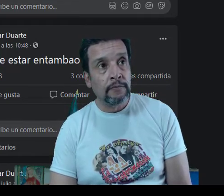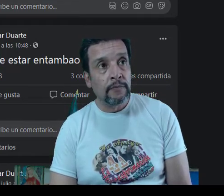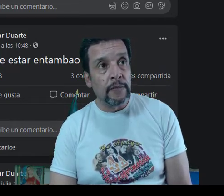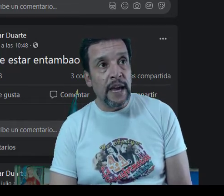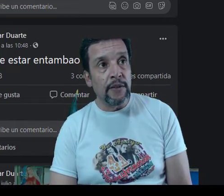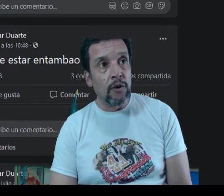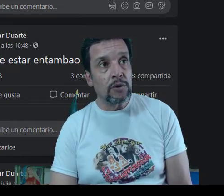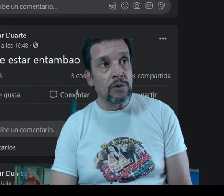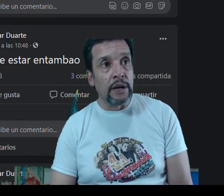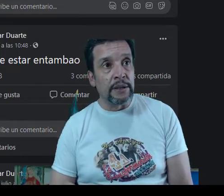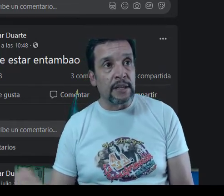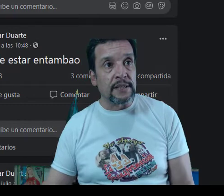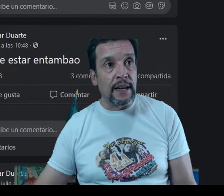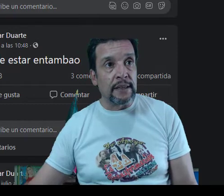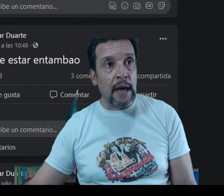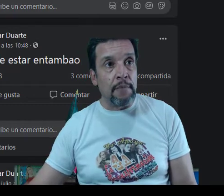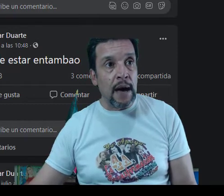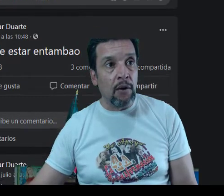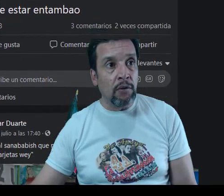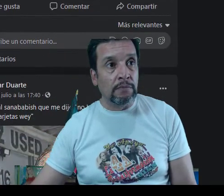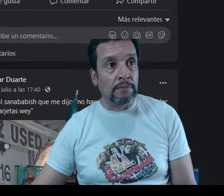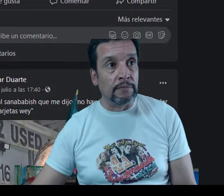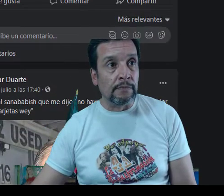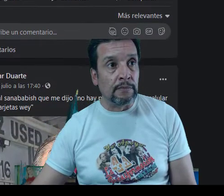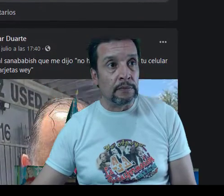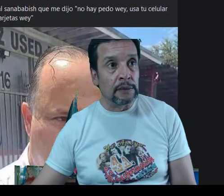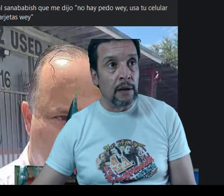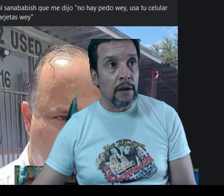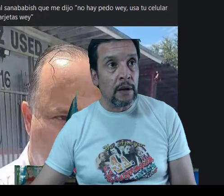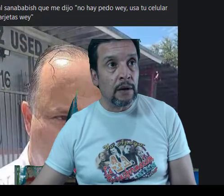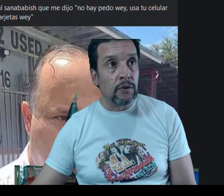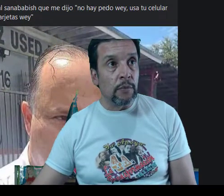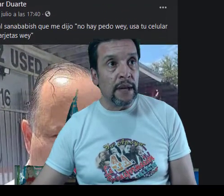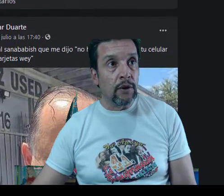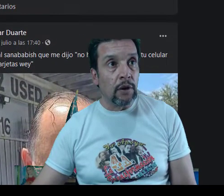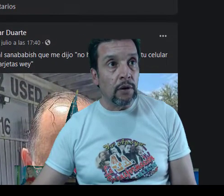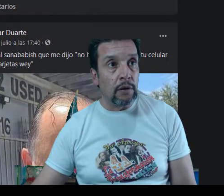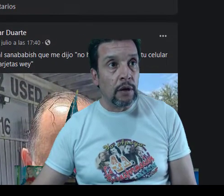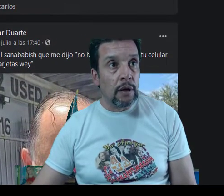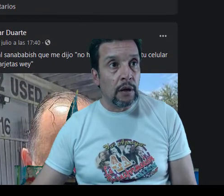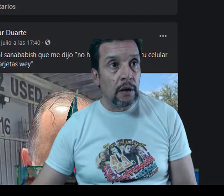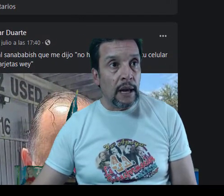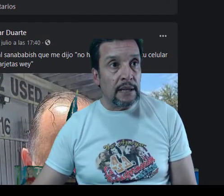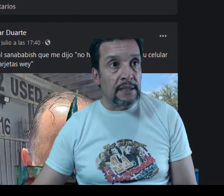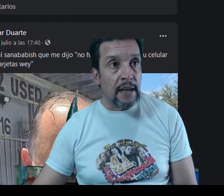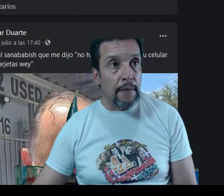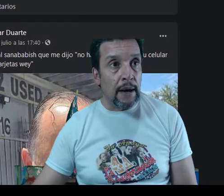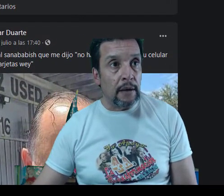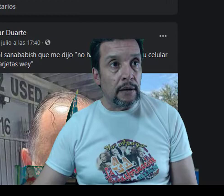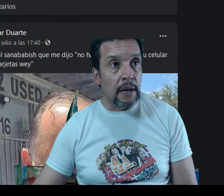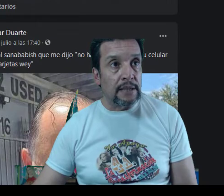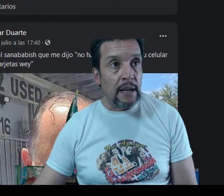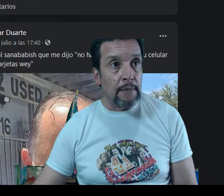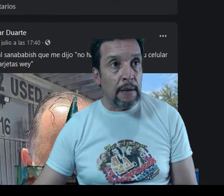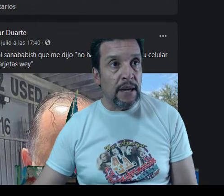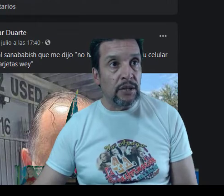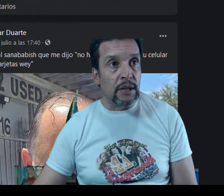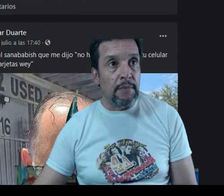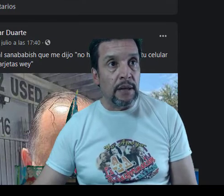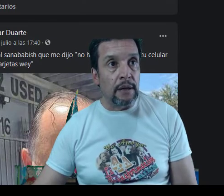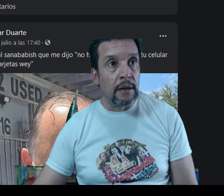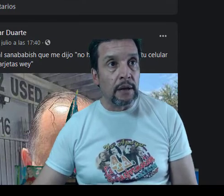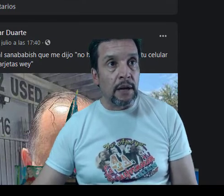como se deben. Y fíjense cómo también me metí a la página de Facebook de César D. y él subió este